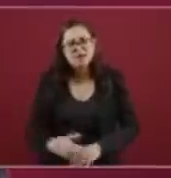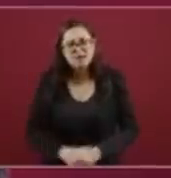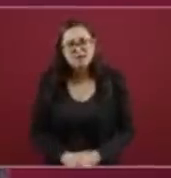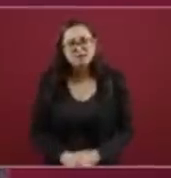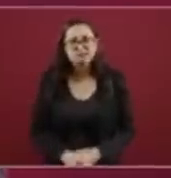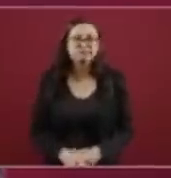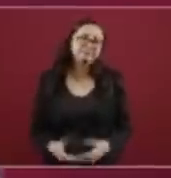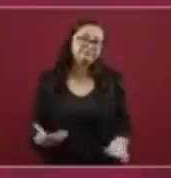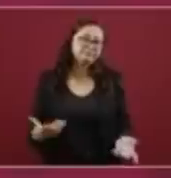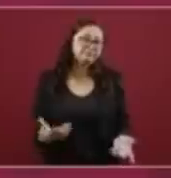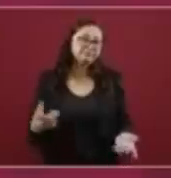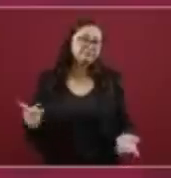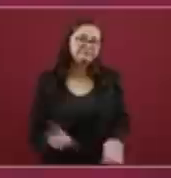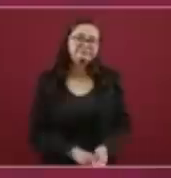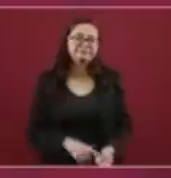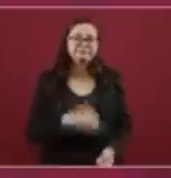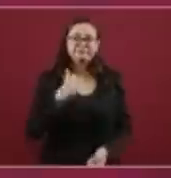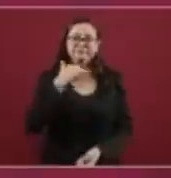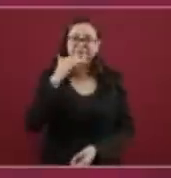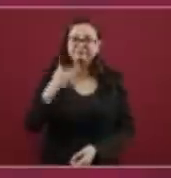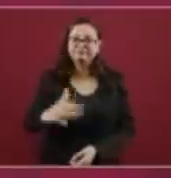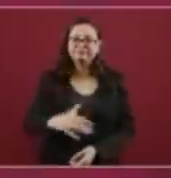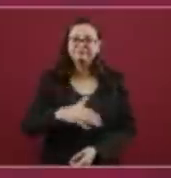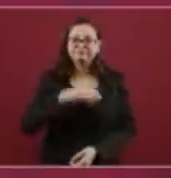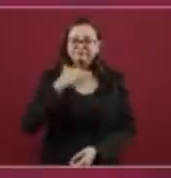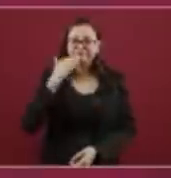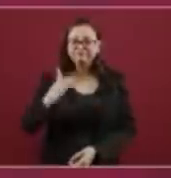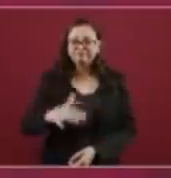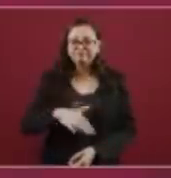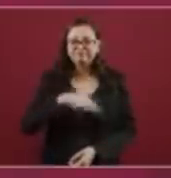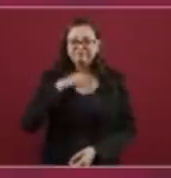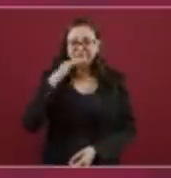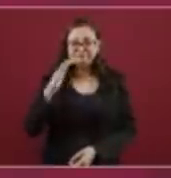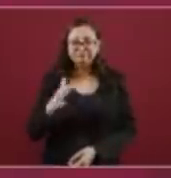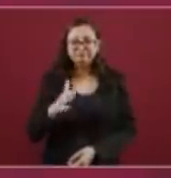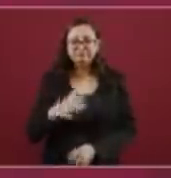Por la corrupción. Aquí no aplica